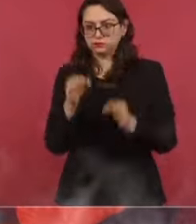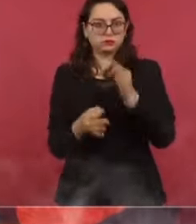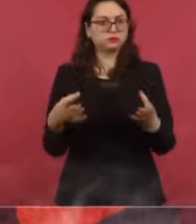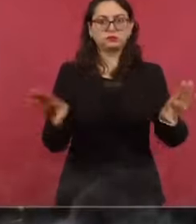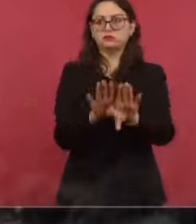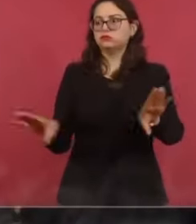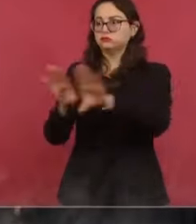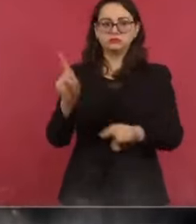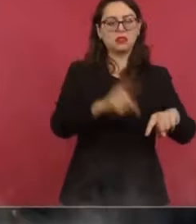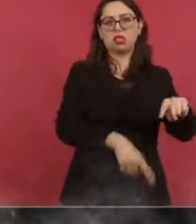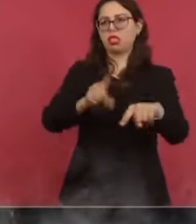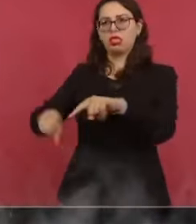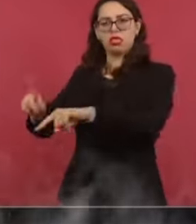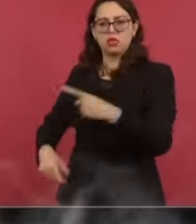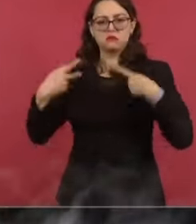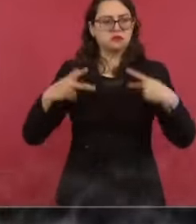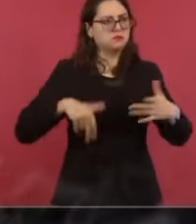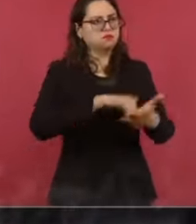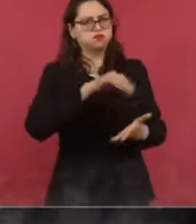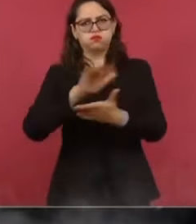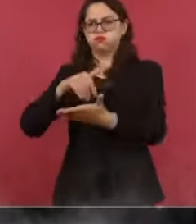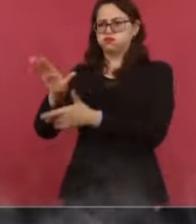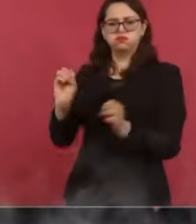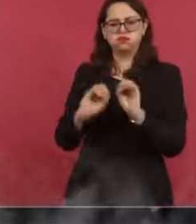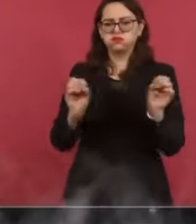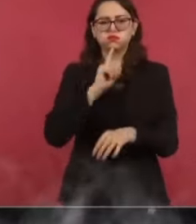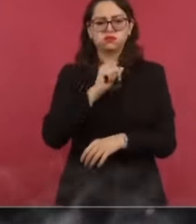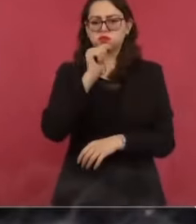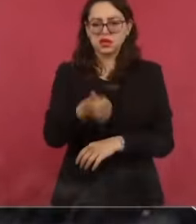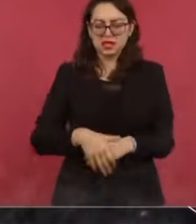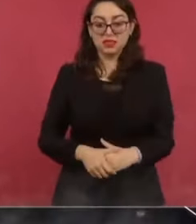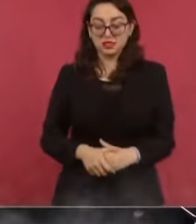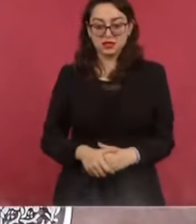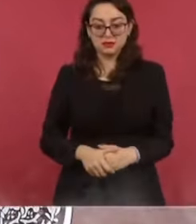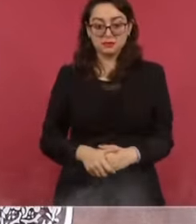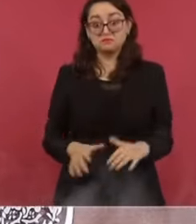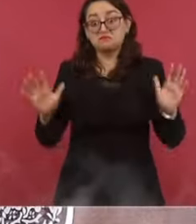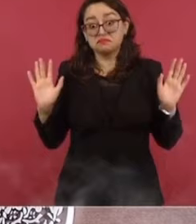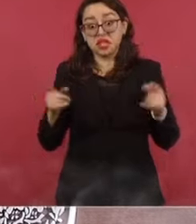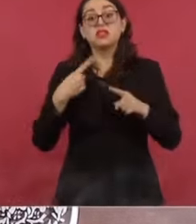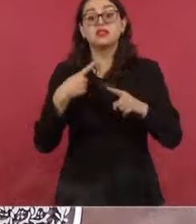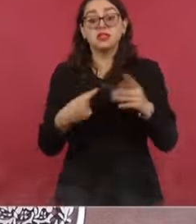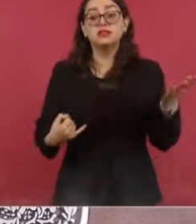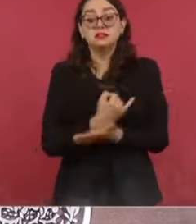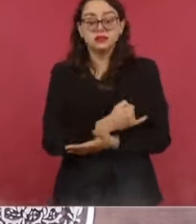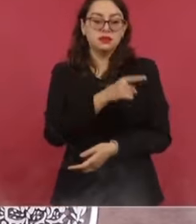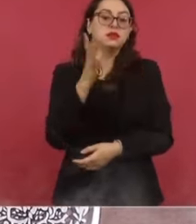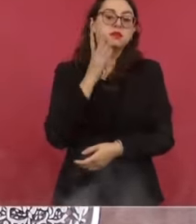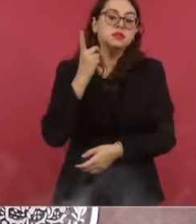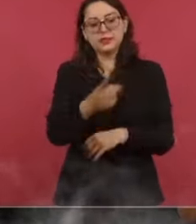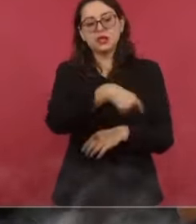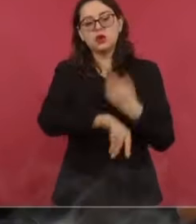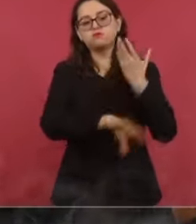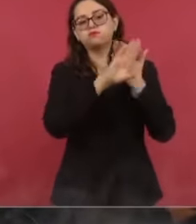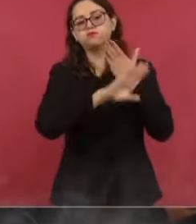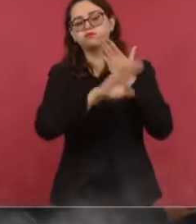juzgado. No se va a despedir a nadie. En el caso de que la Cámara de Diputados resuelva sobre